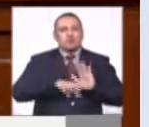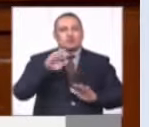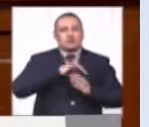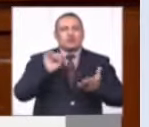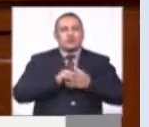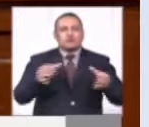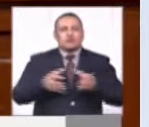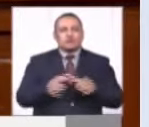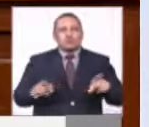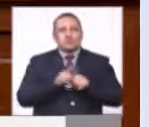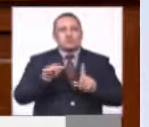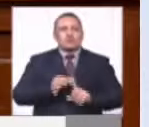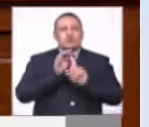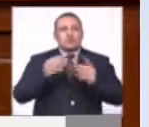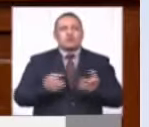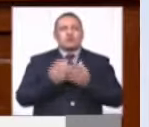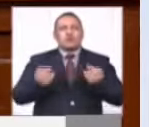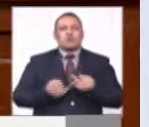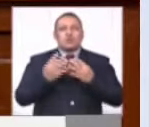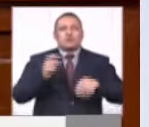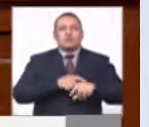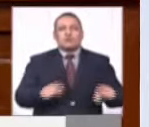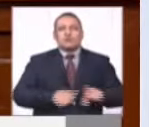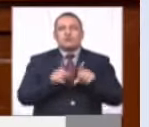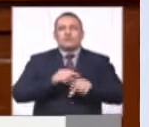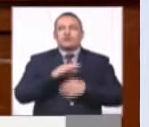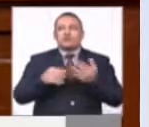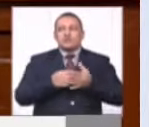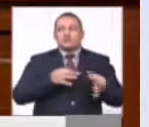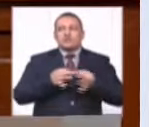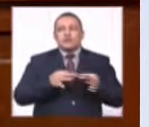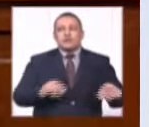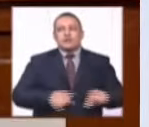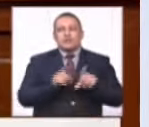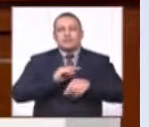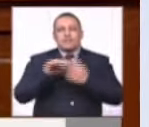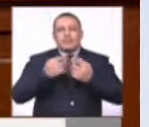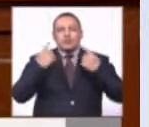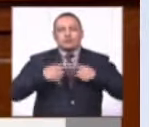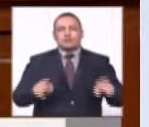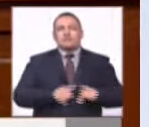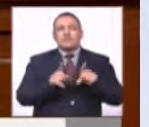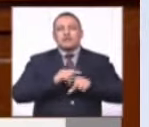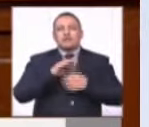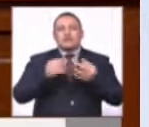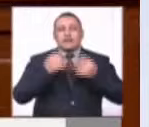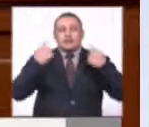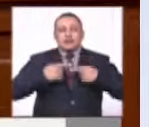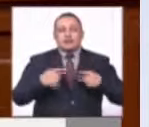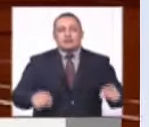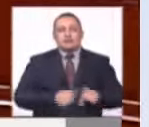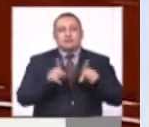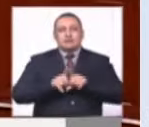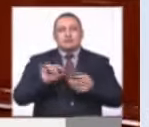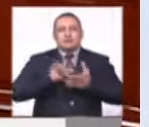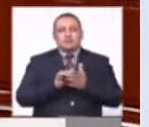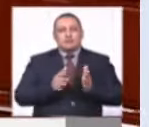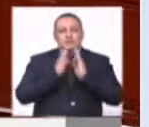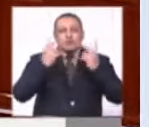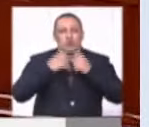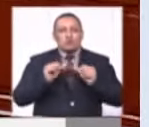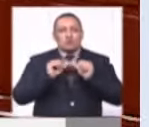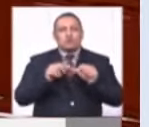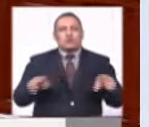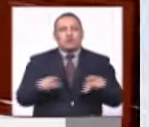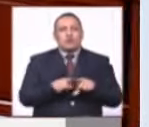que sus carteras van a priorizar y en cuánto tiempo lo van a hacer? Porque mientras que vienen a mecernos, lamentablemente el país sigue